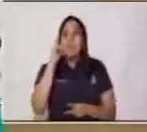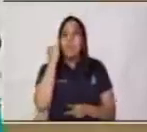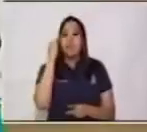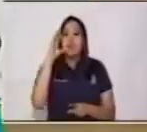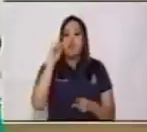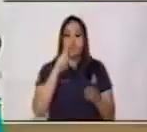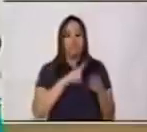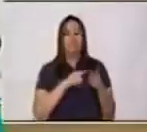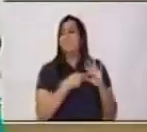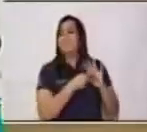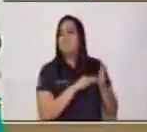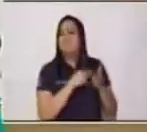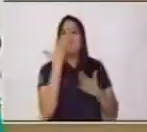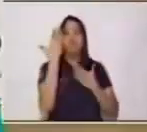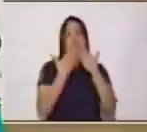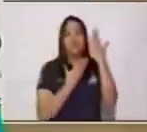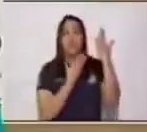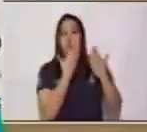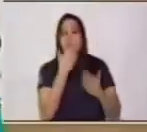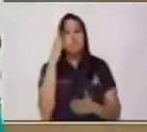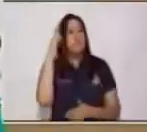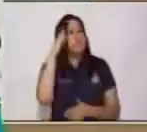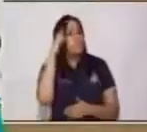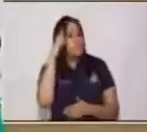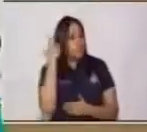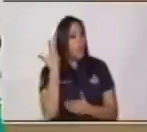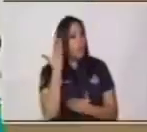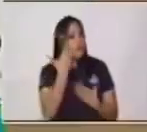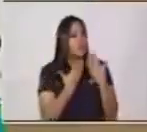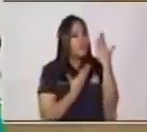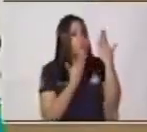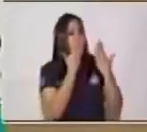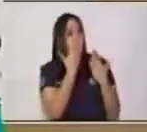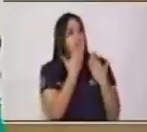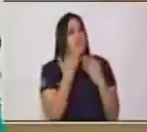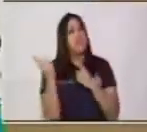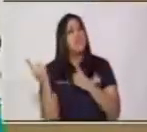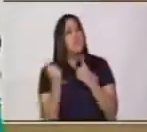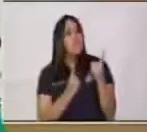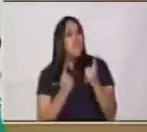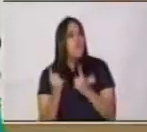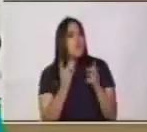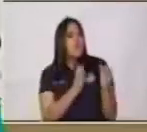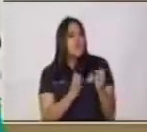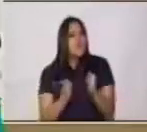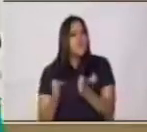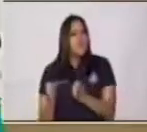poético. ¿Te recuerdas del texto poético? ¿Cuál era su estructura?